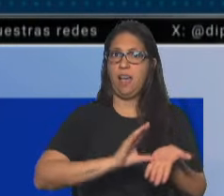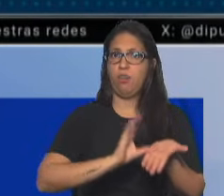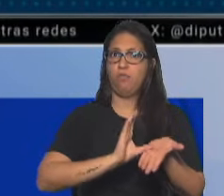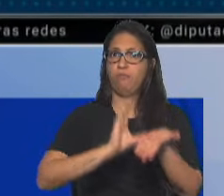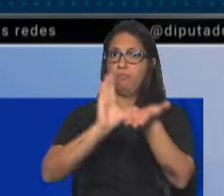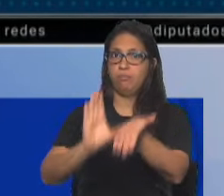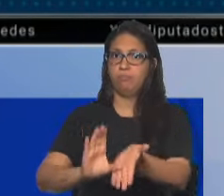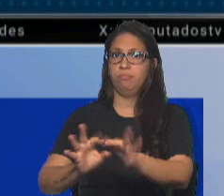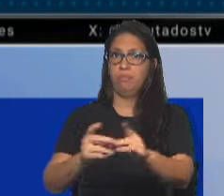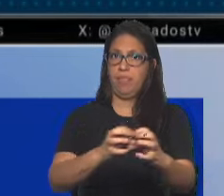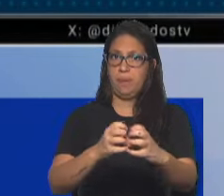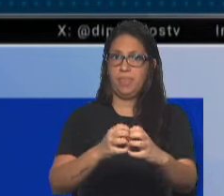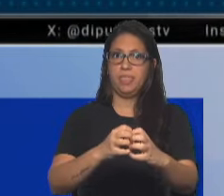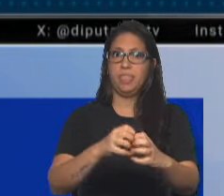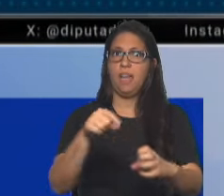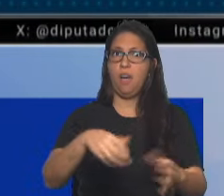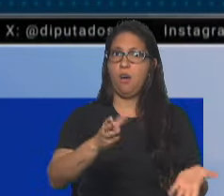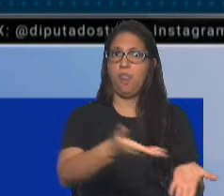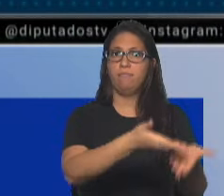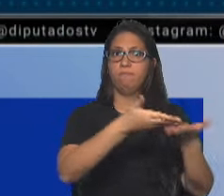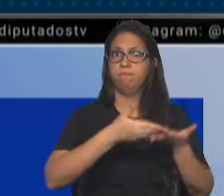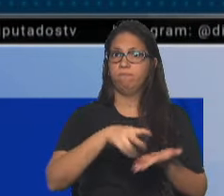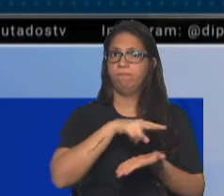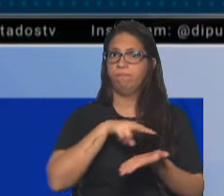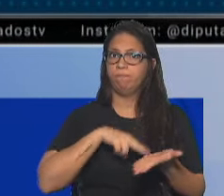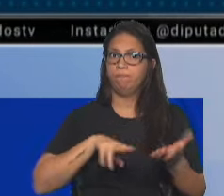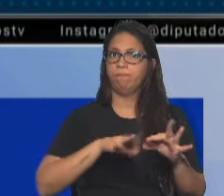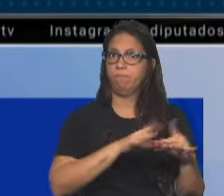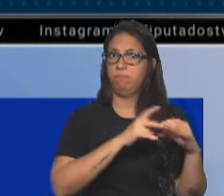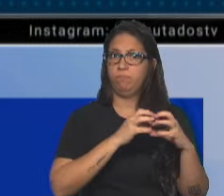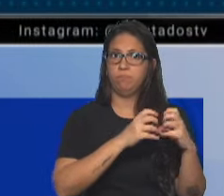horas está recibiendo y está discutiendo